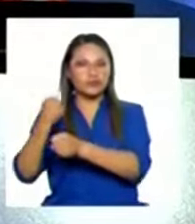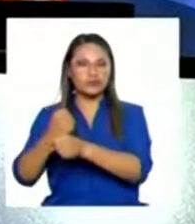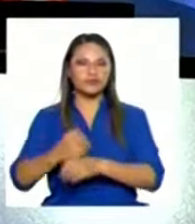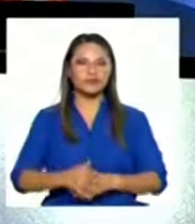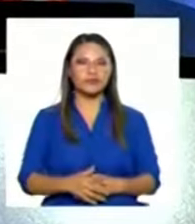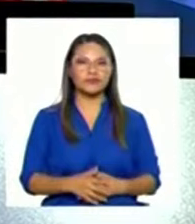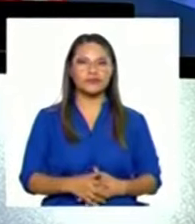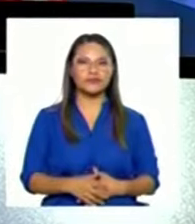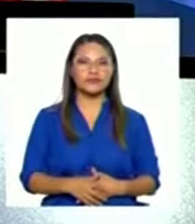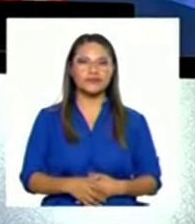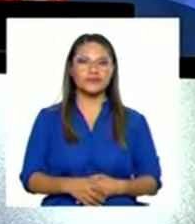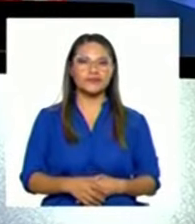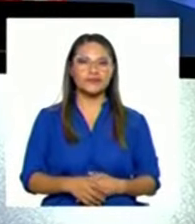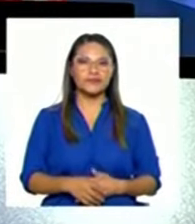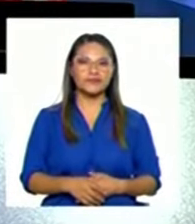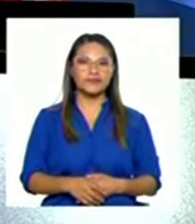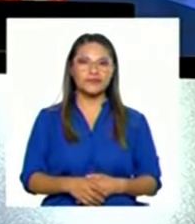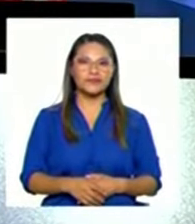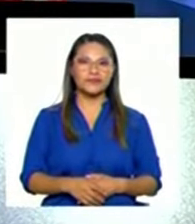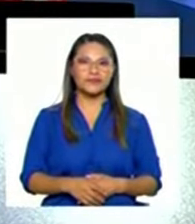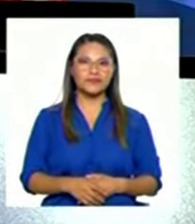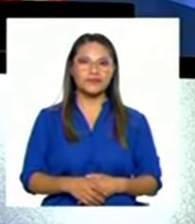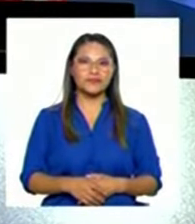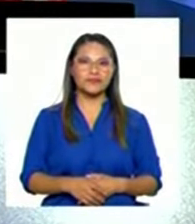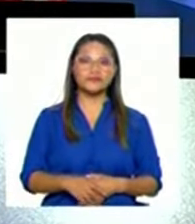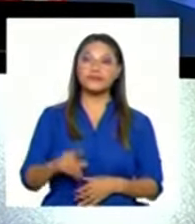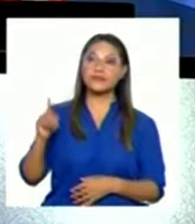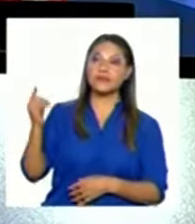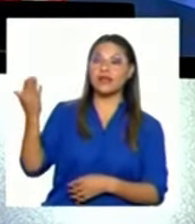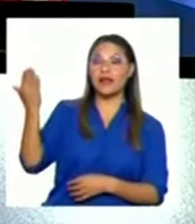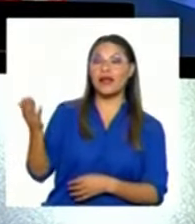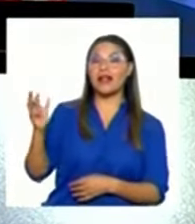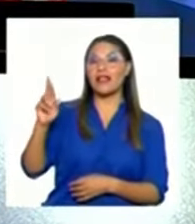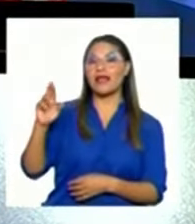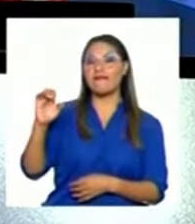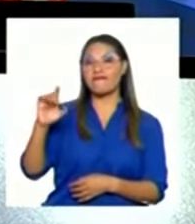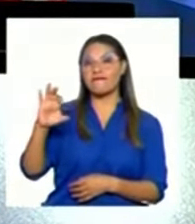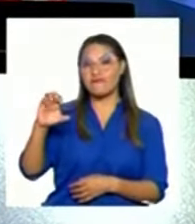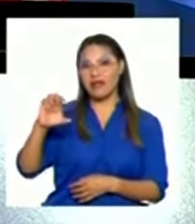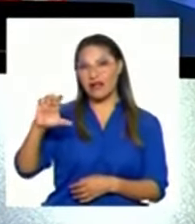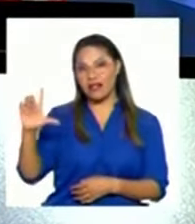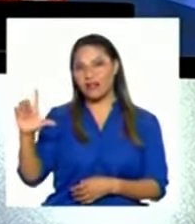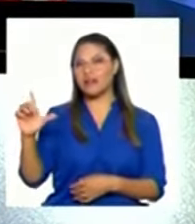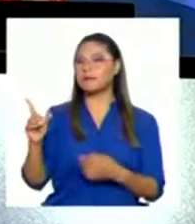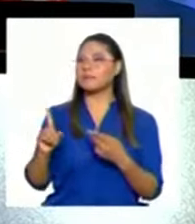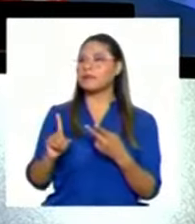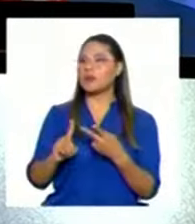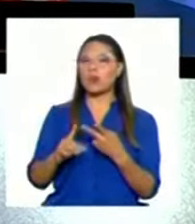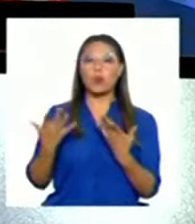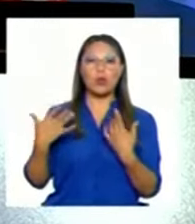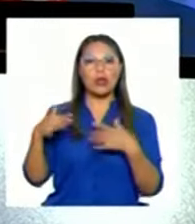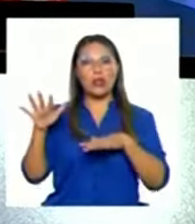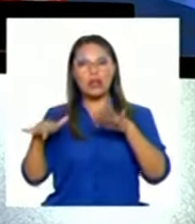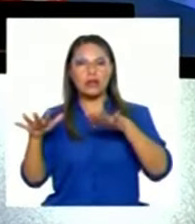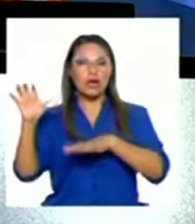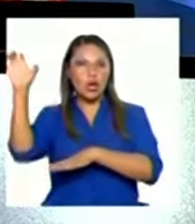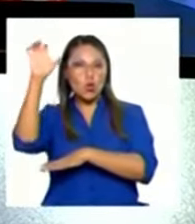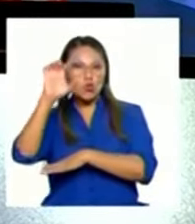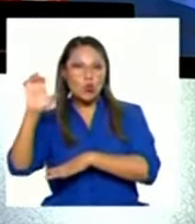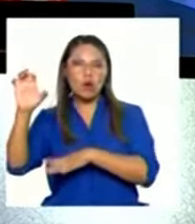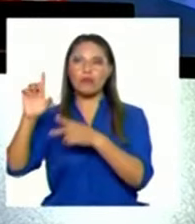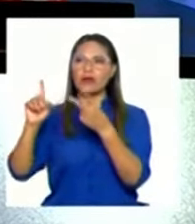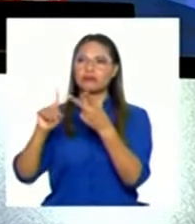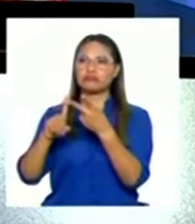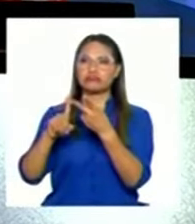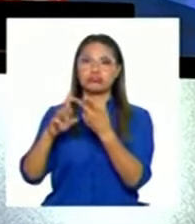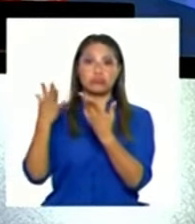El rector de la Universidad Antonio Ruiz de Montoya, Rafael Fernández, indicó que hay cierta secularización en Europa, Norteamérica y en